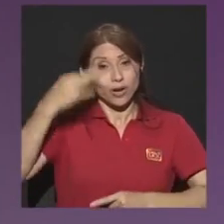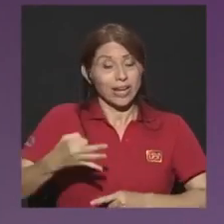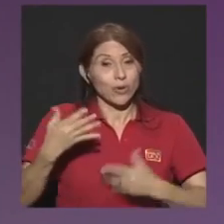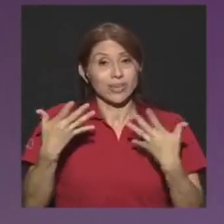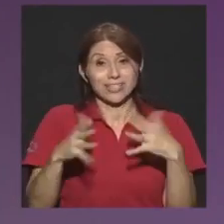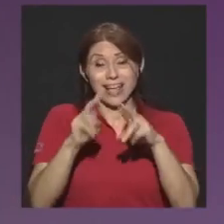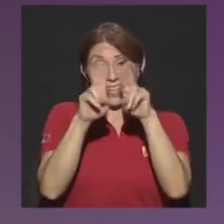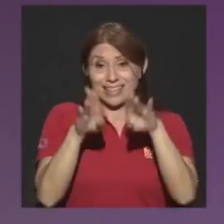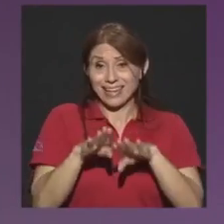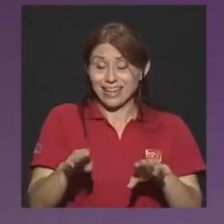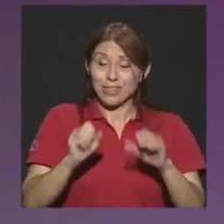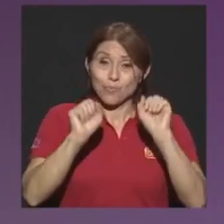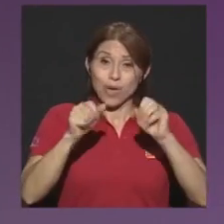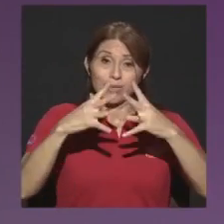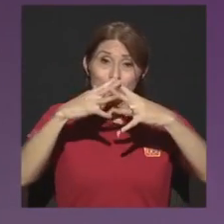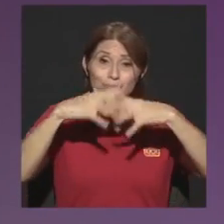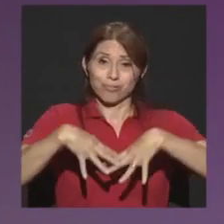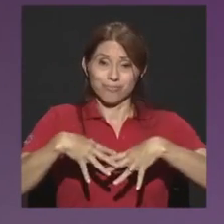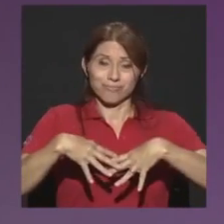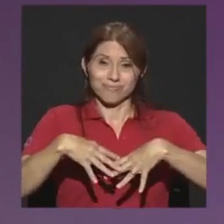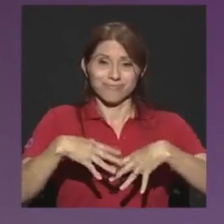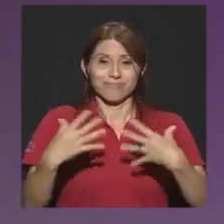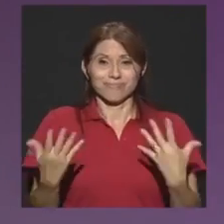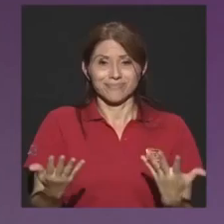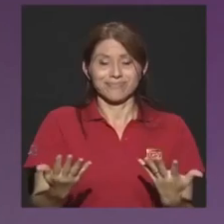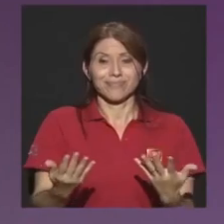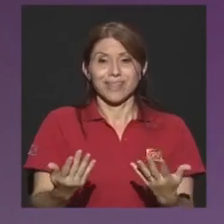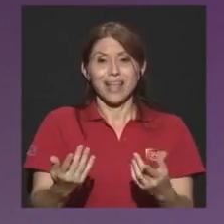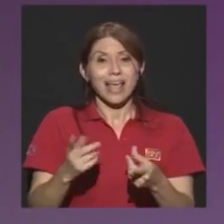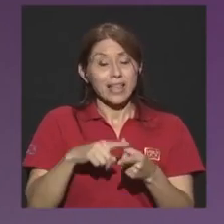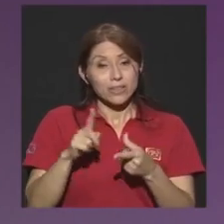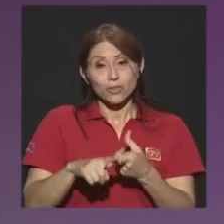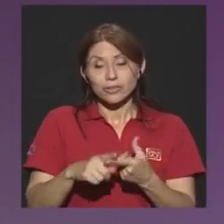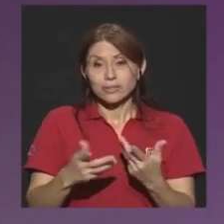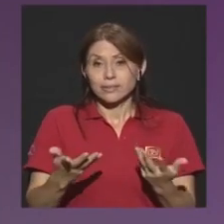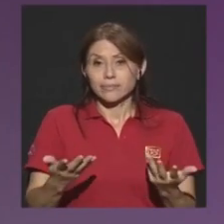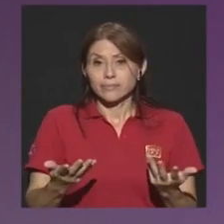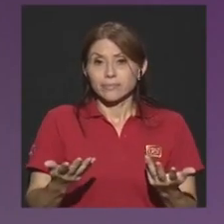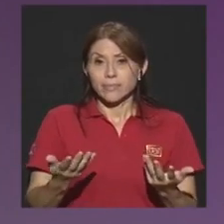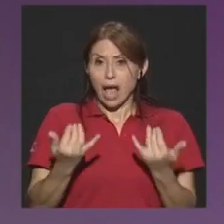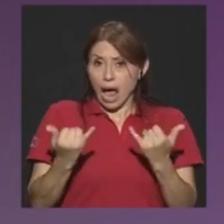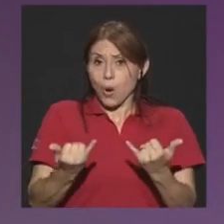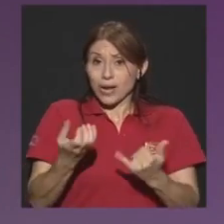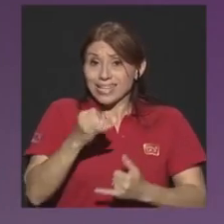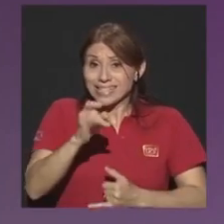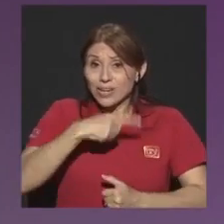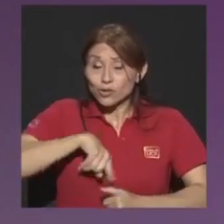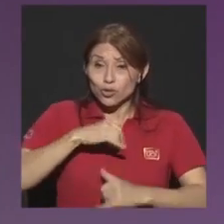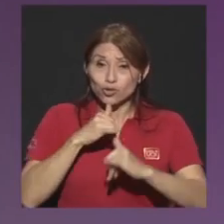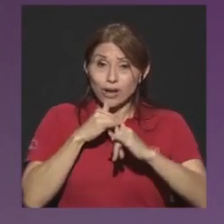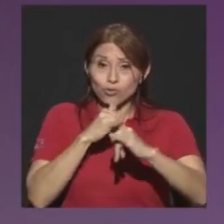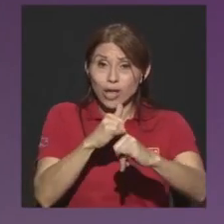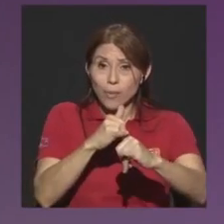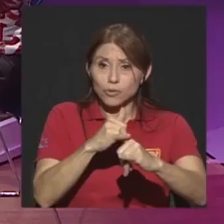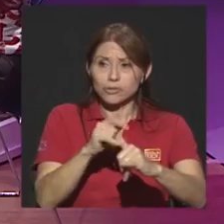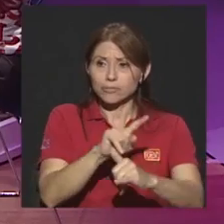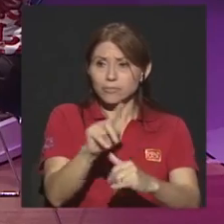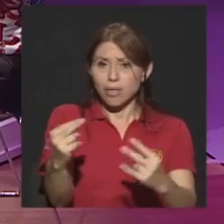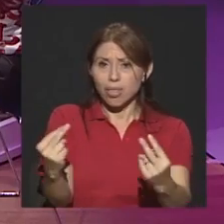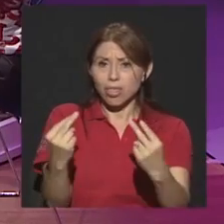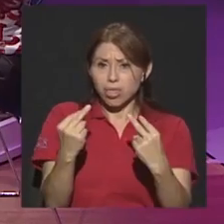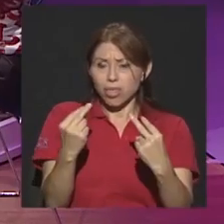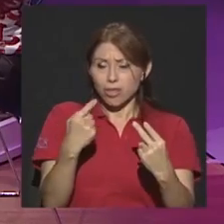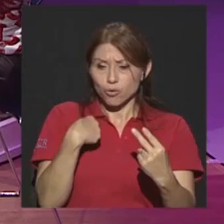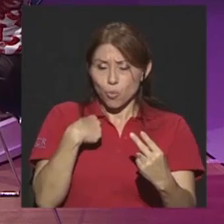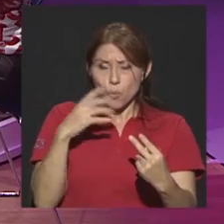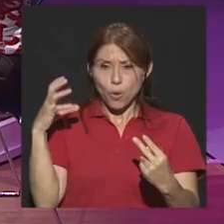Judicial. Solo que, o sea, ya hasta por acusar somos sospechosas. Entonces, vean